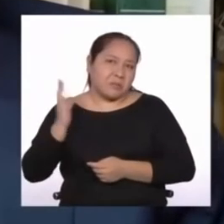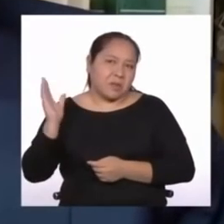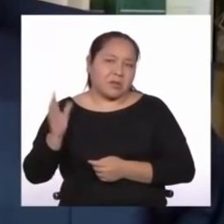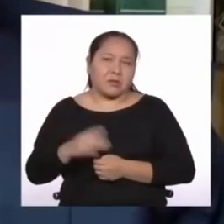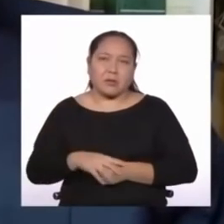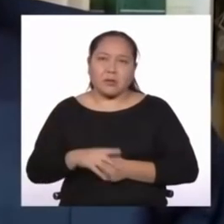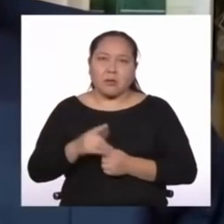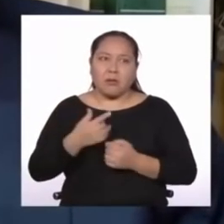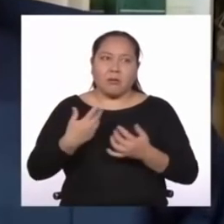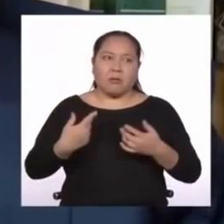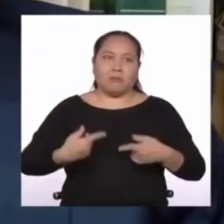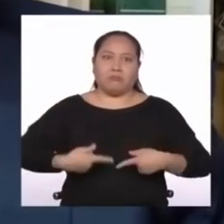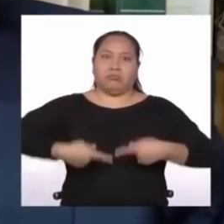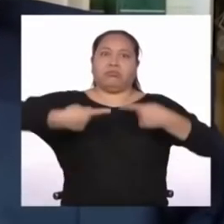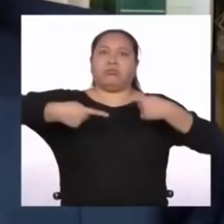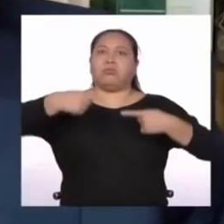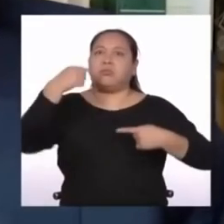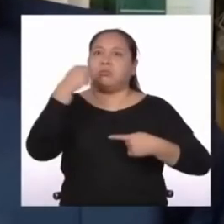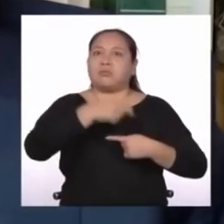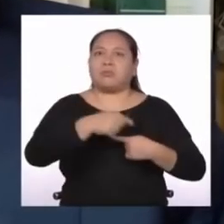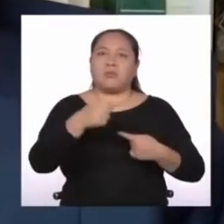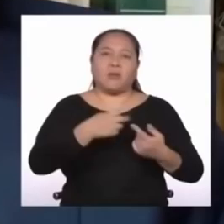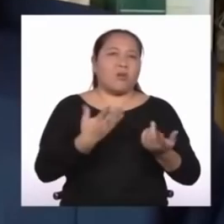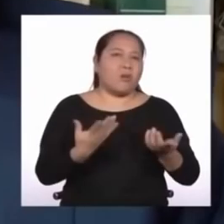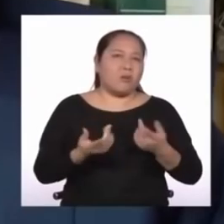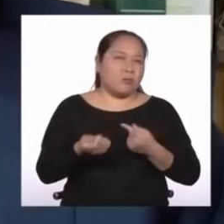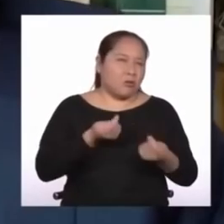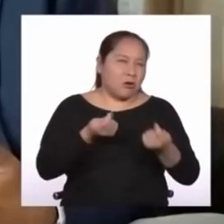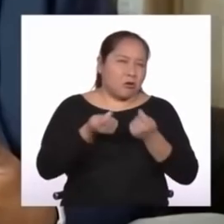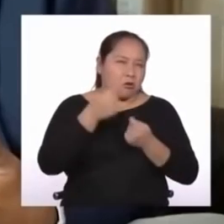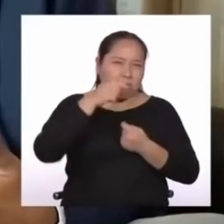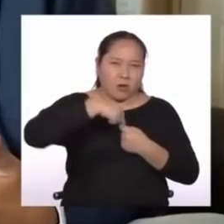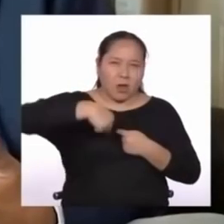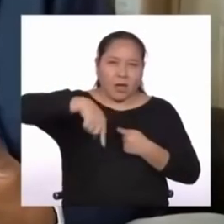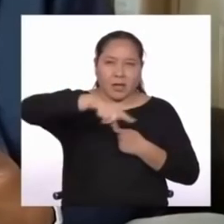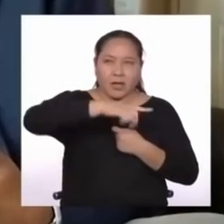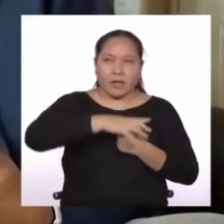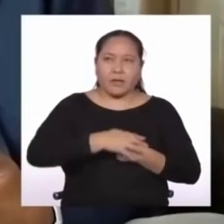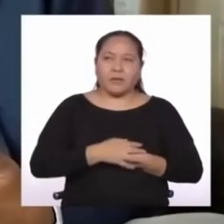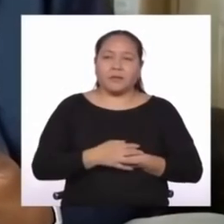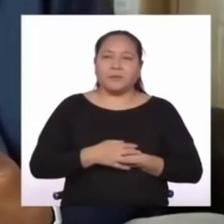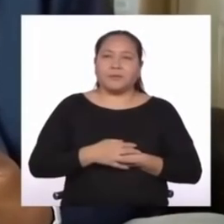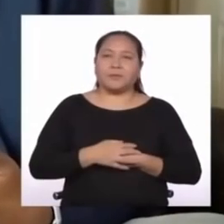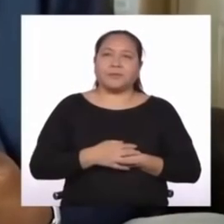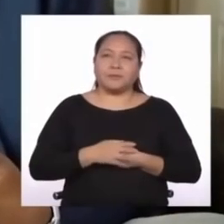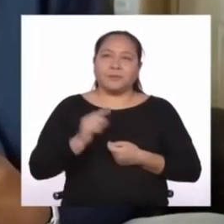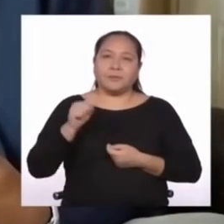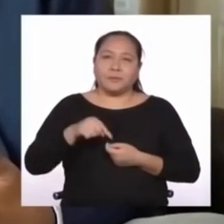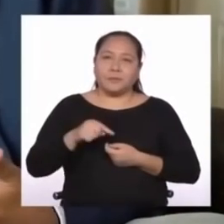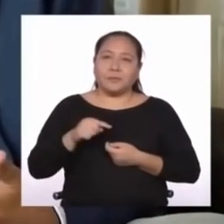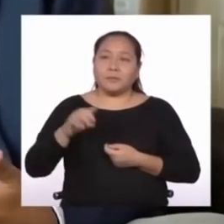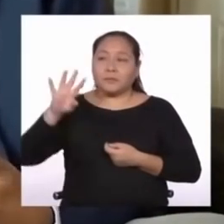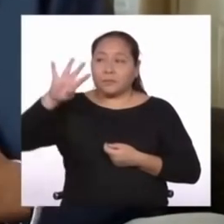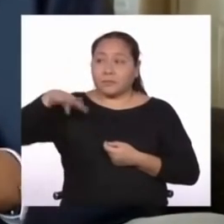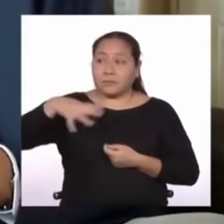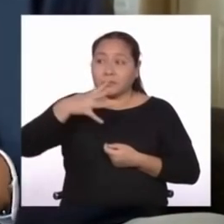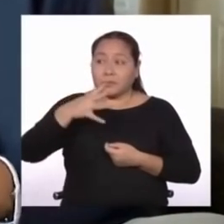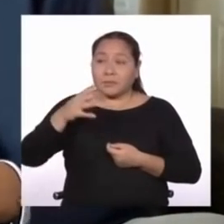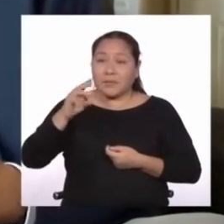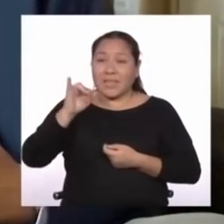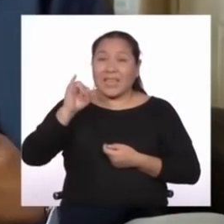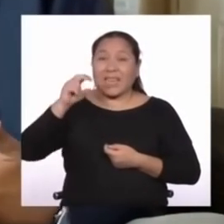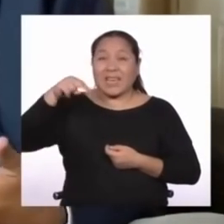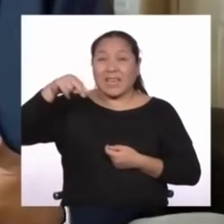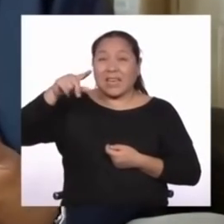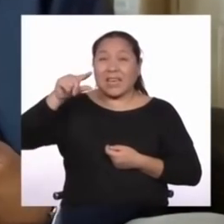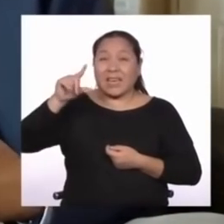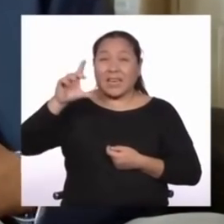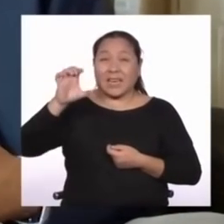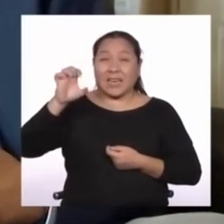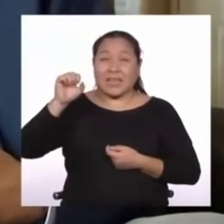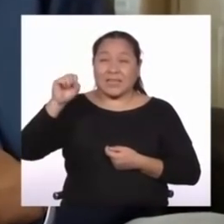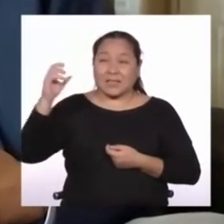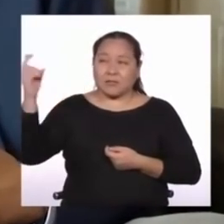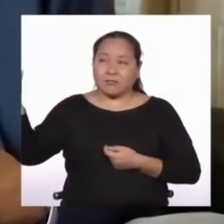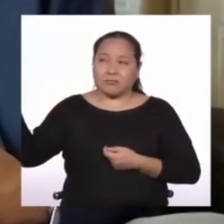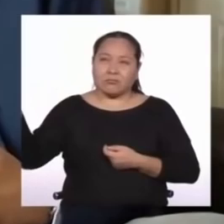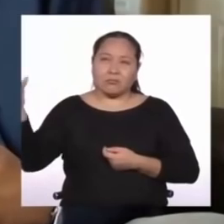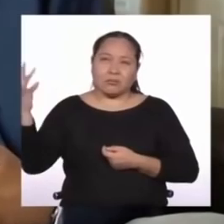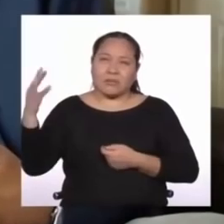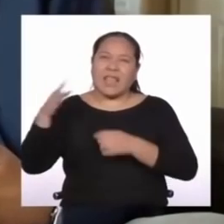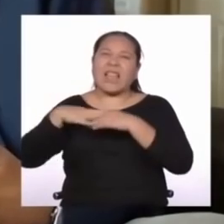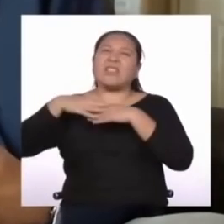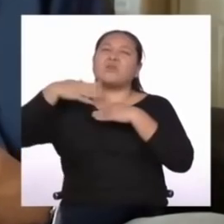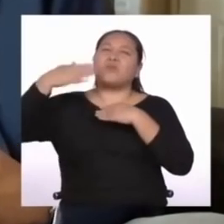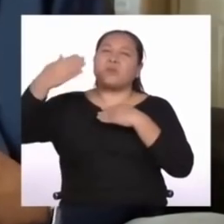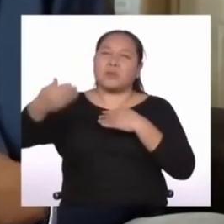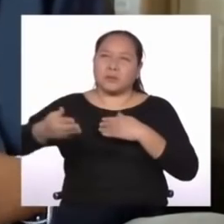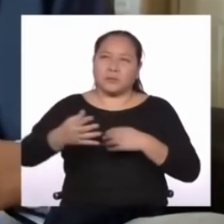y el sistema colonial aquí imperante, ¿no? Por eso es que la entrada de los ingleses fue, digamos, un poco más tardía.